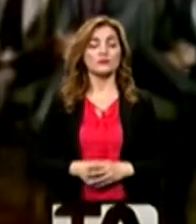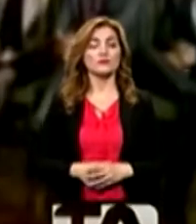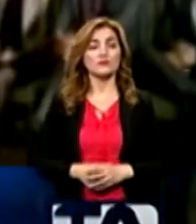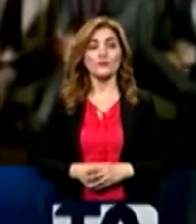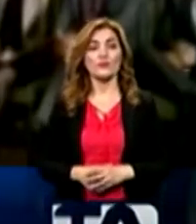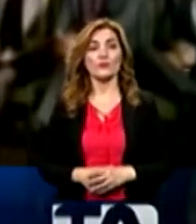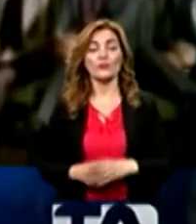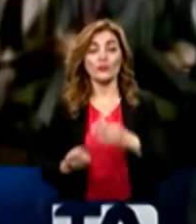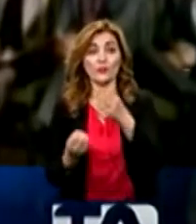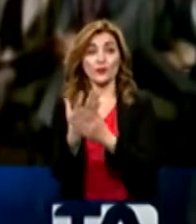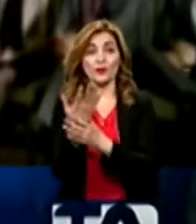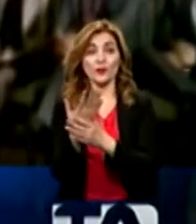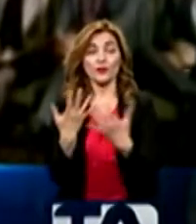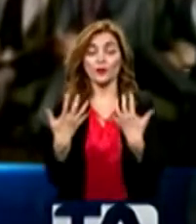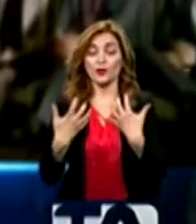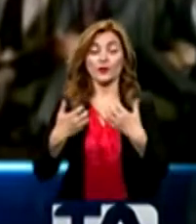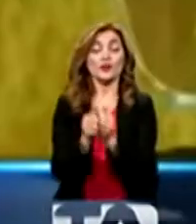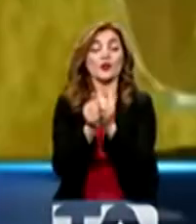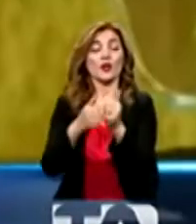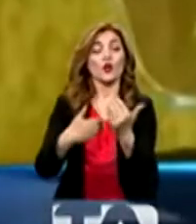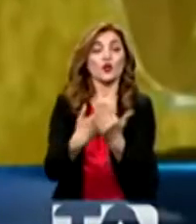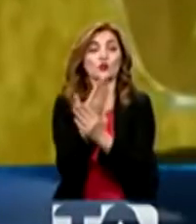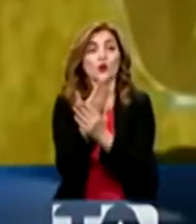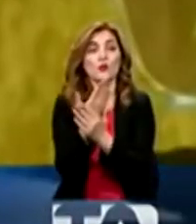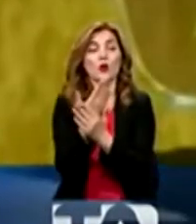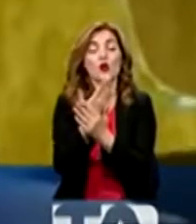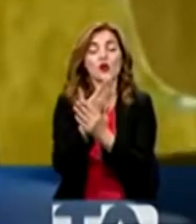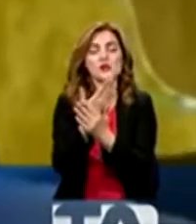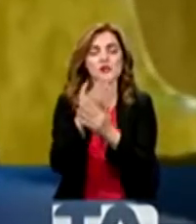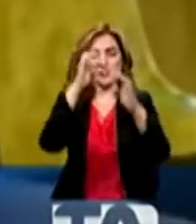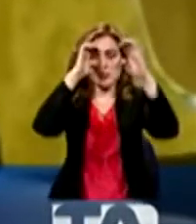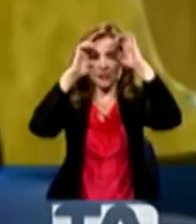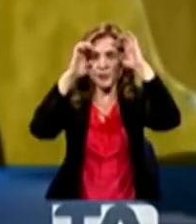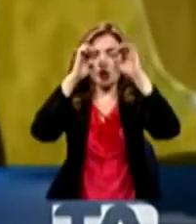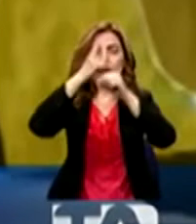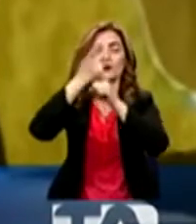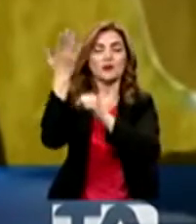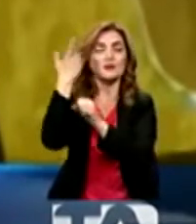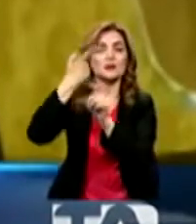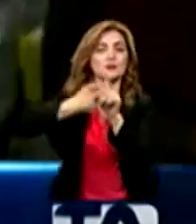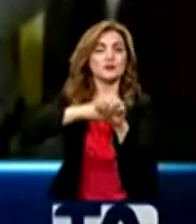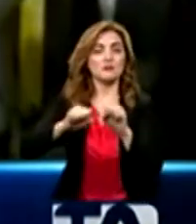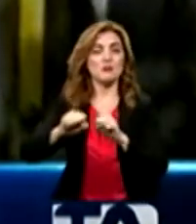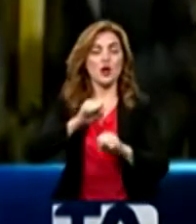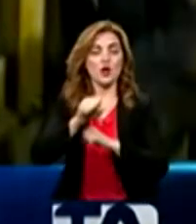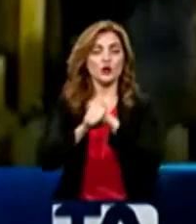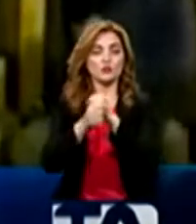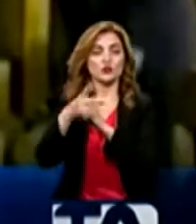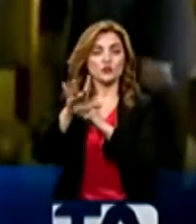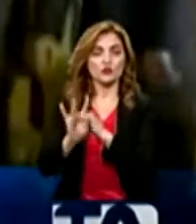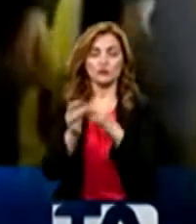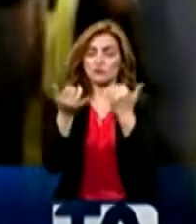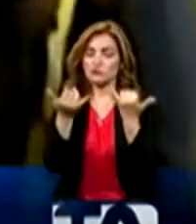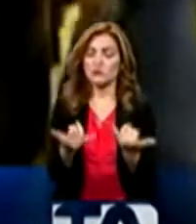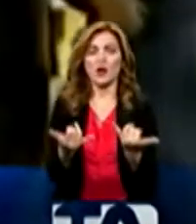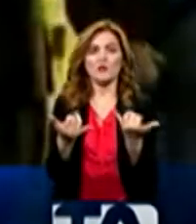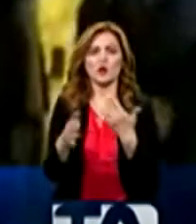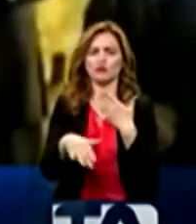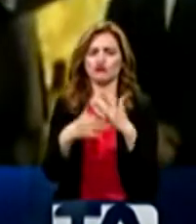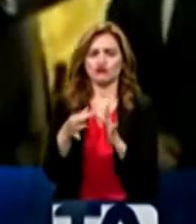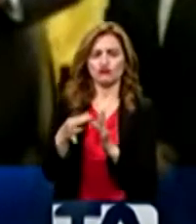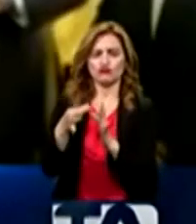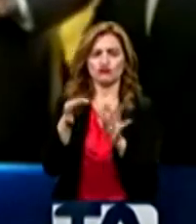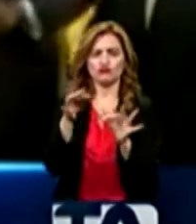Si bien la creación y conformación del nuevo gabinete estratégico se emitió por decreto en mayo pasado, esta vez ya existen los lineamientos para